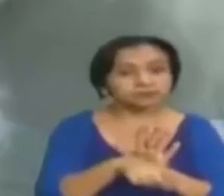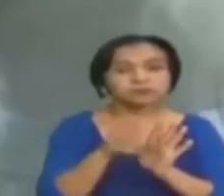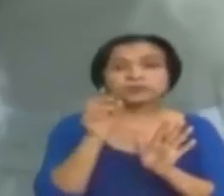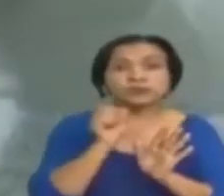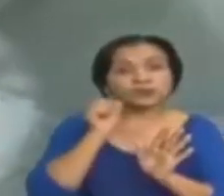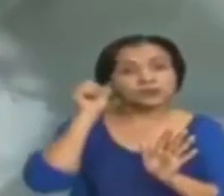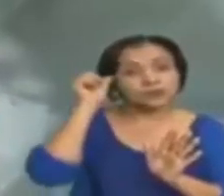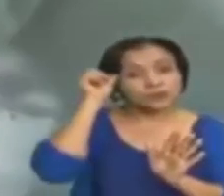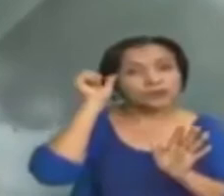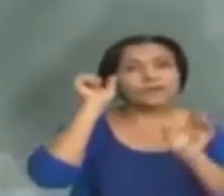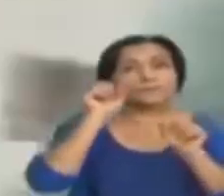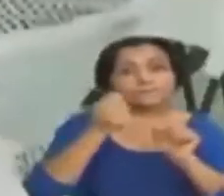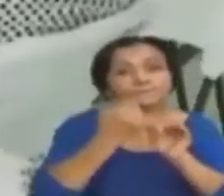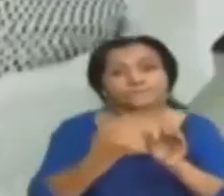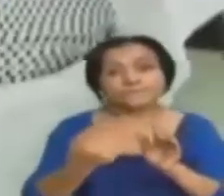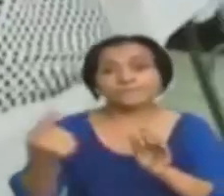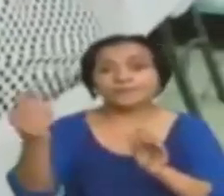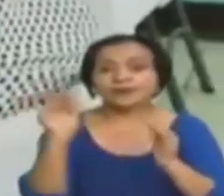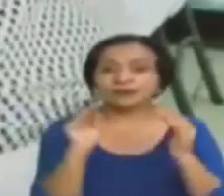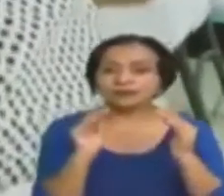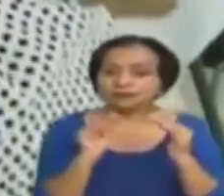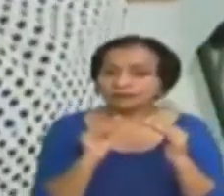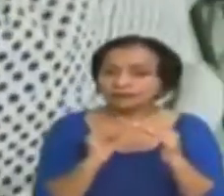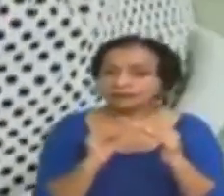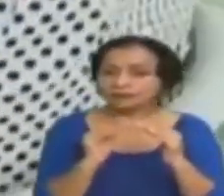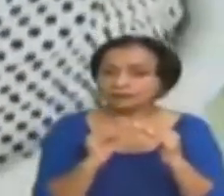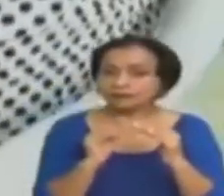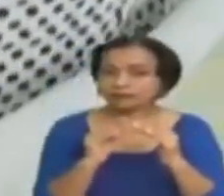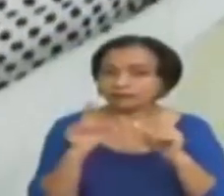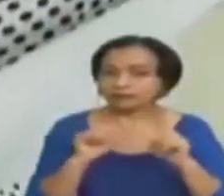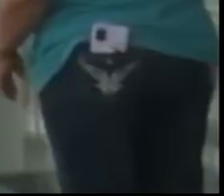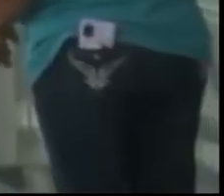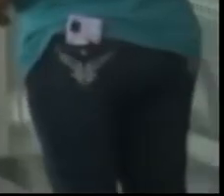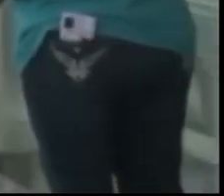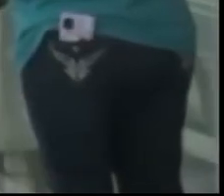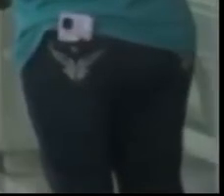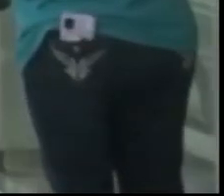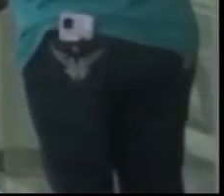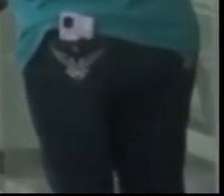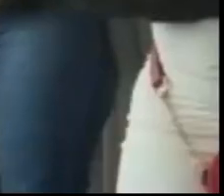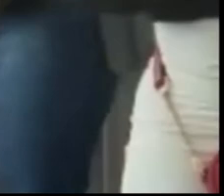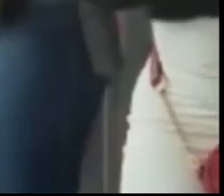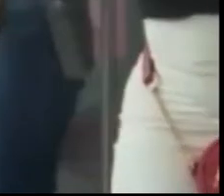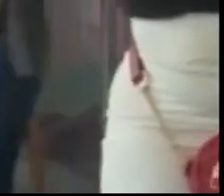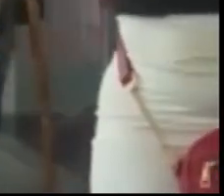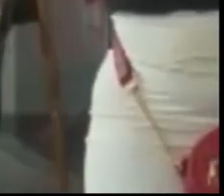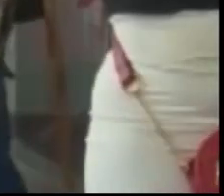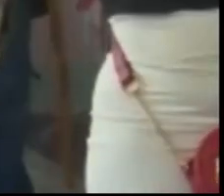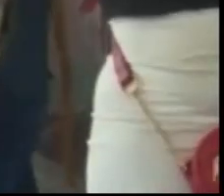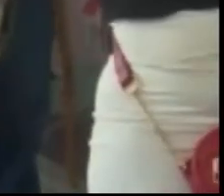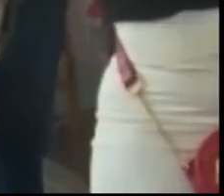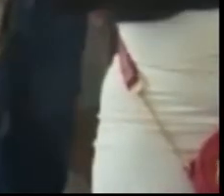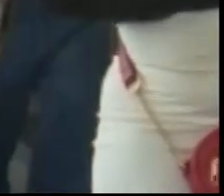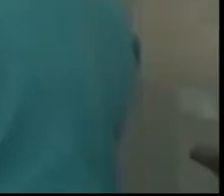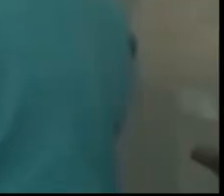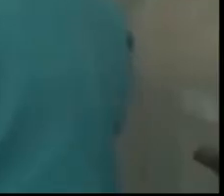tiene la obligación de asegurar las condiciones para la protección de la salud, las medidas, los